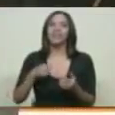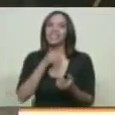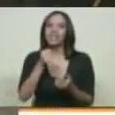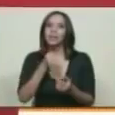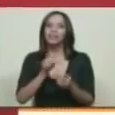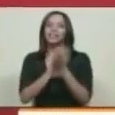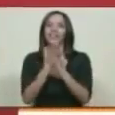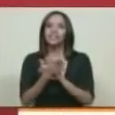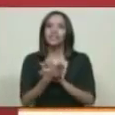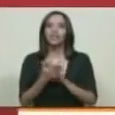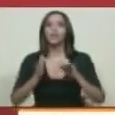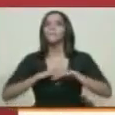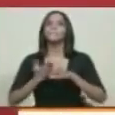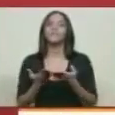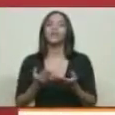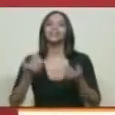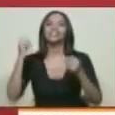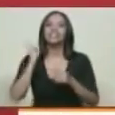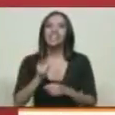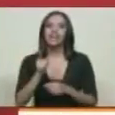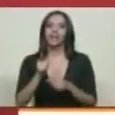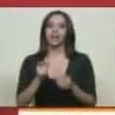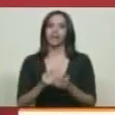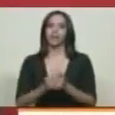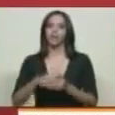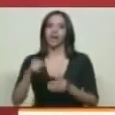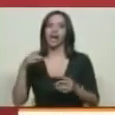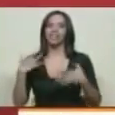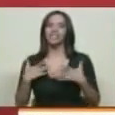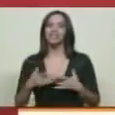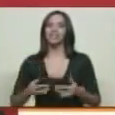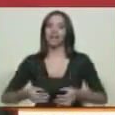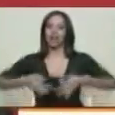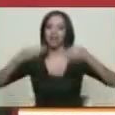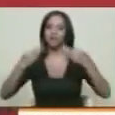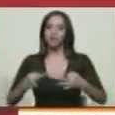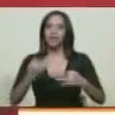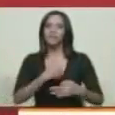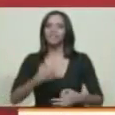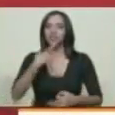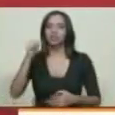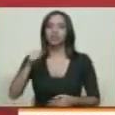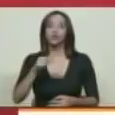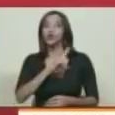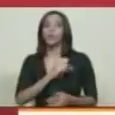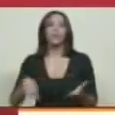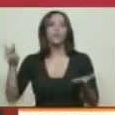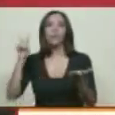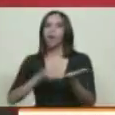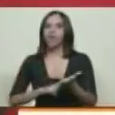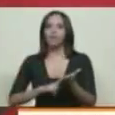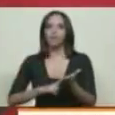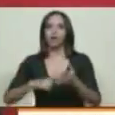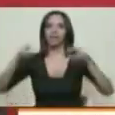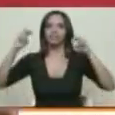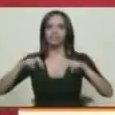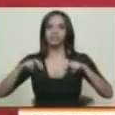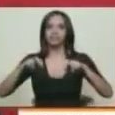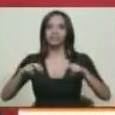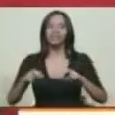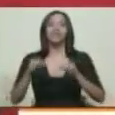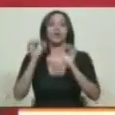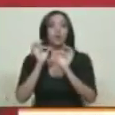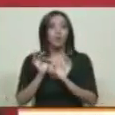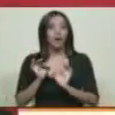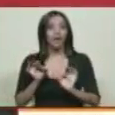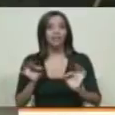determinar, pero determinar porque tiene que haber una acción contundente. El presidente se los dijo hoy. No me vuelvo a sentar con ustedes, les voy a dar chance para que